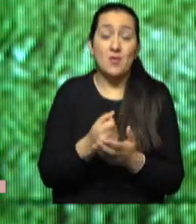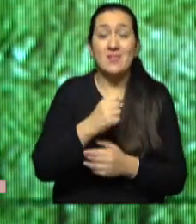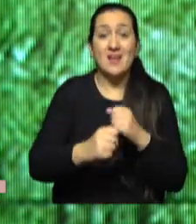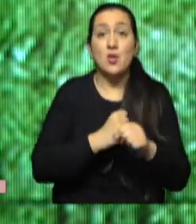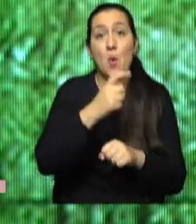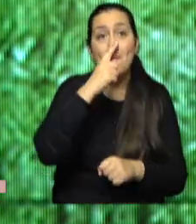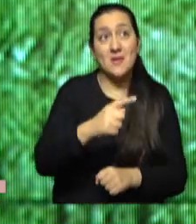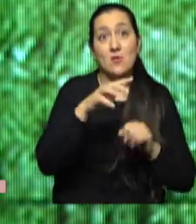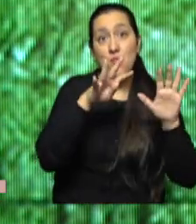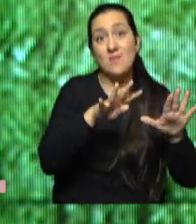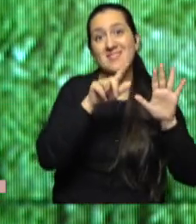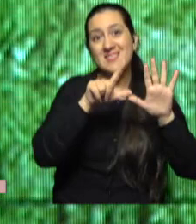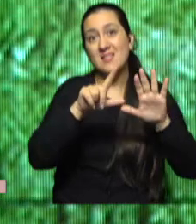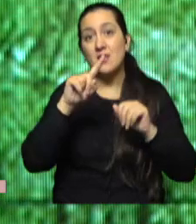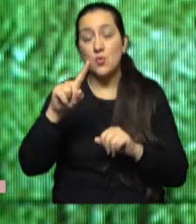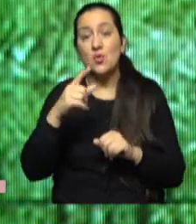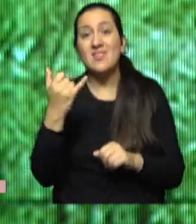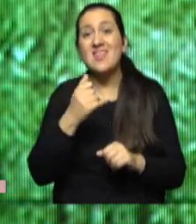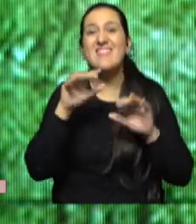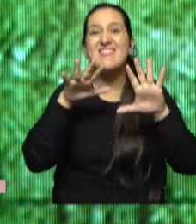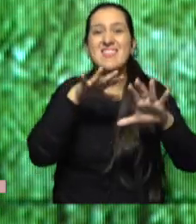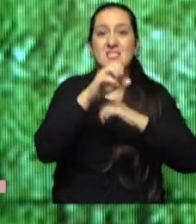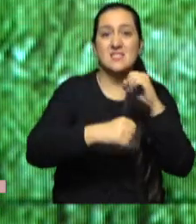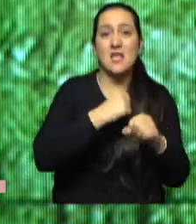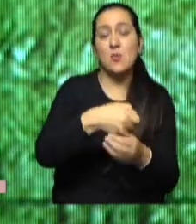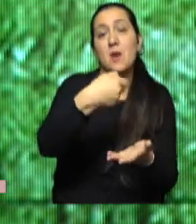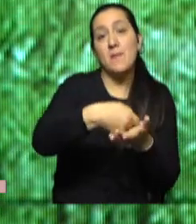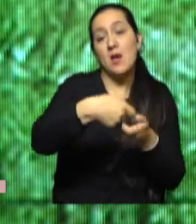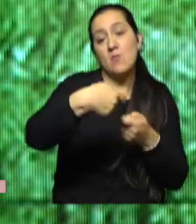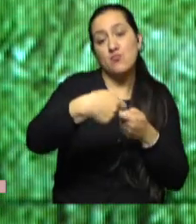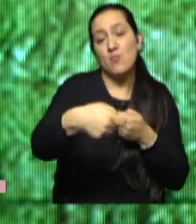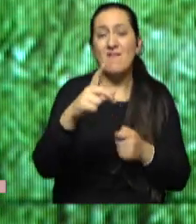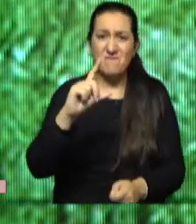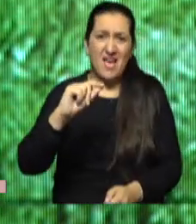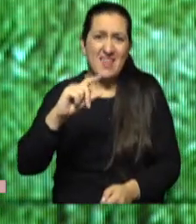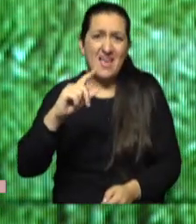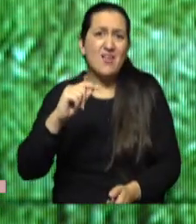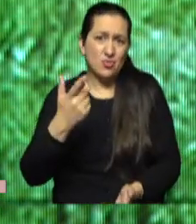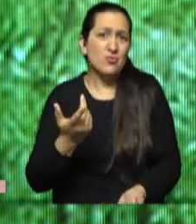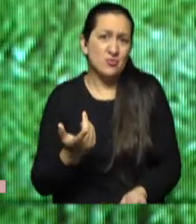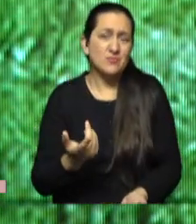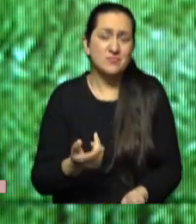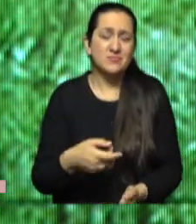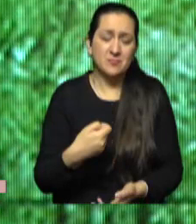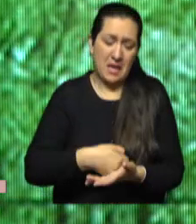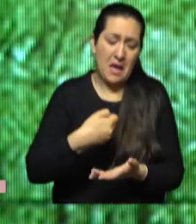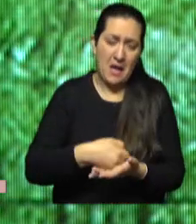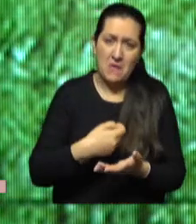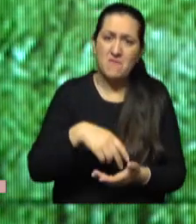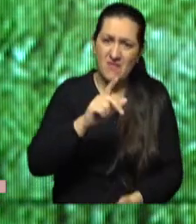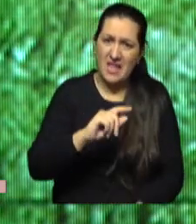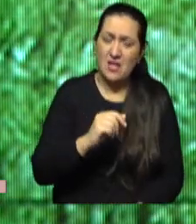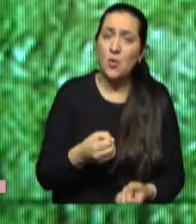71 tenían diez años para pagar a un este muy conveniente si por eso